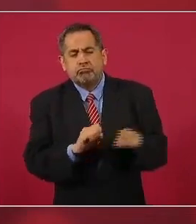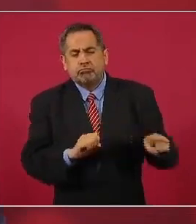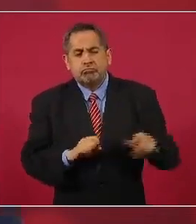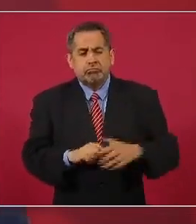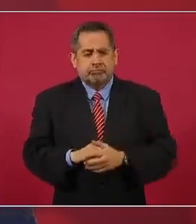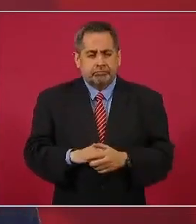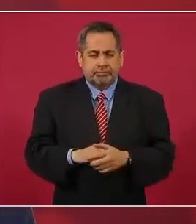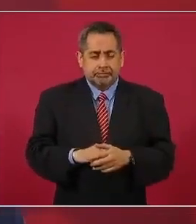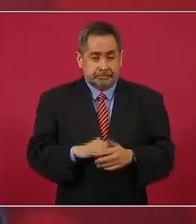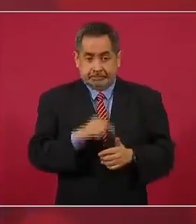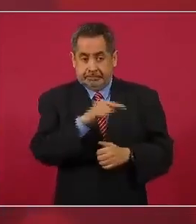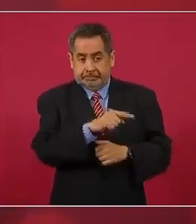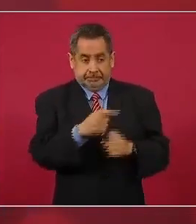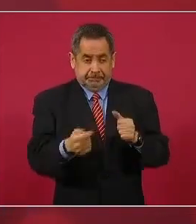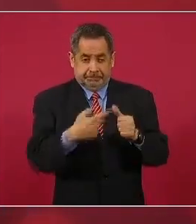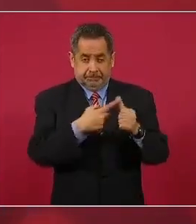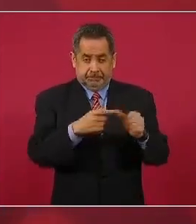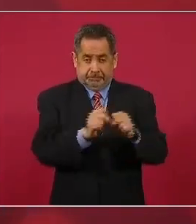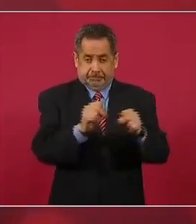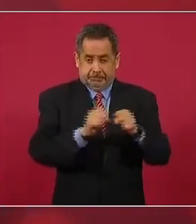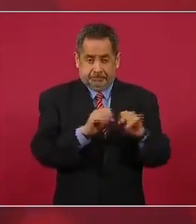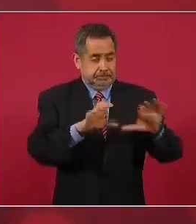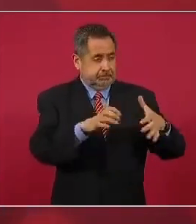Y la primera sala